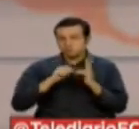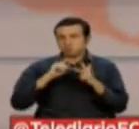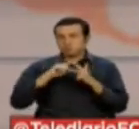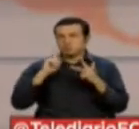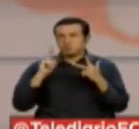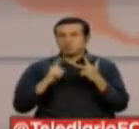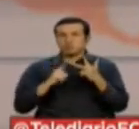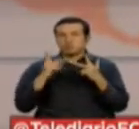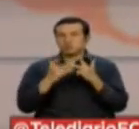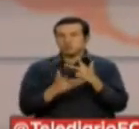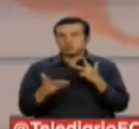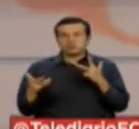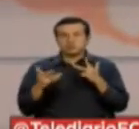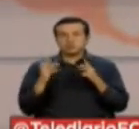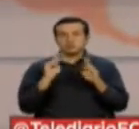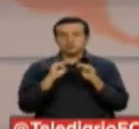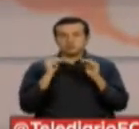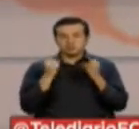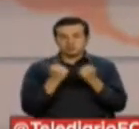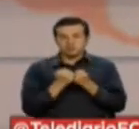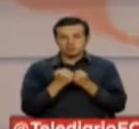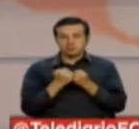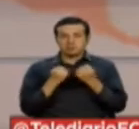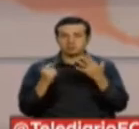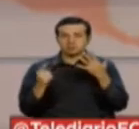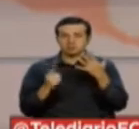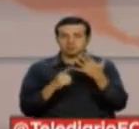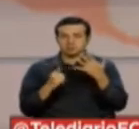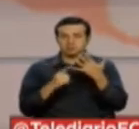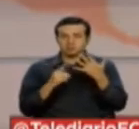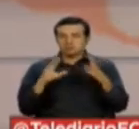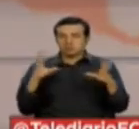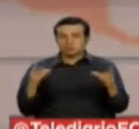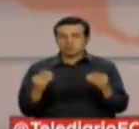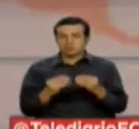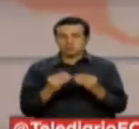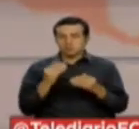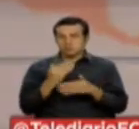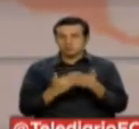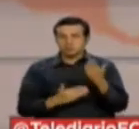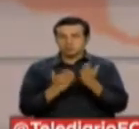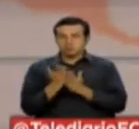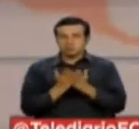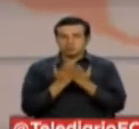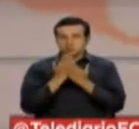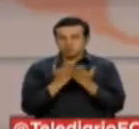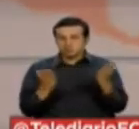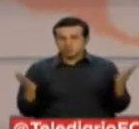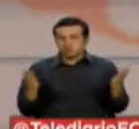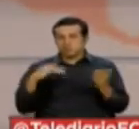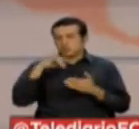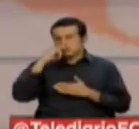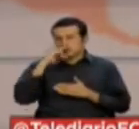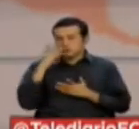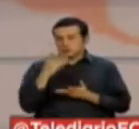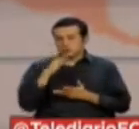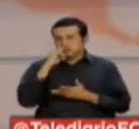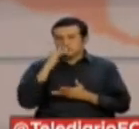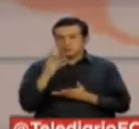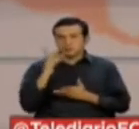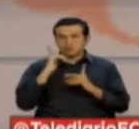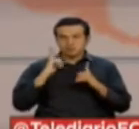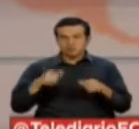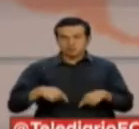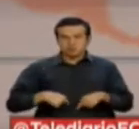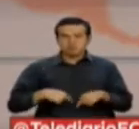trabaja el MIES. Y el quinto es un conjunto de prestaciones que se dan al mismo niño, tanto desde salud